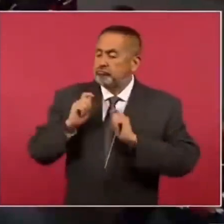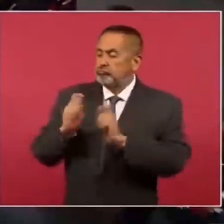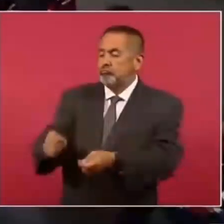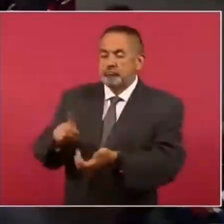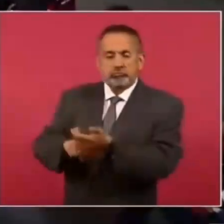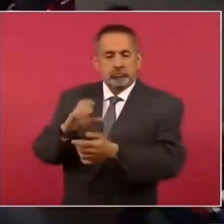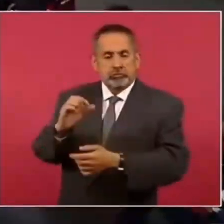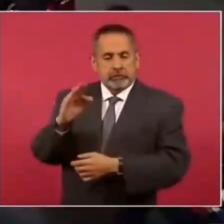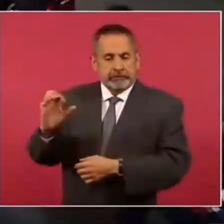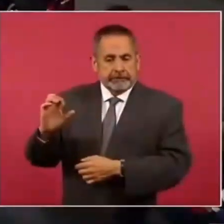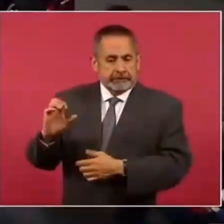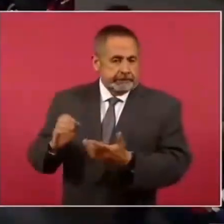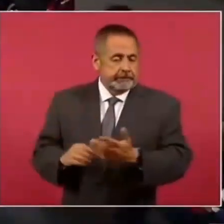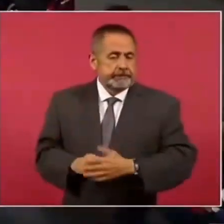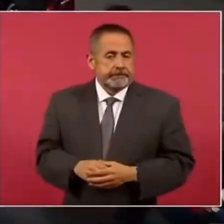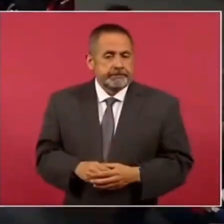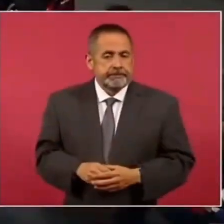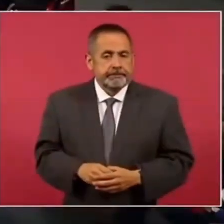Esto mismo hizo